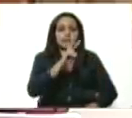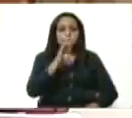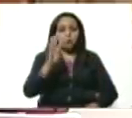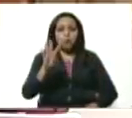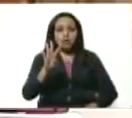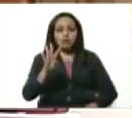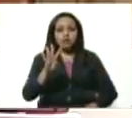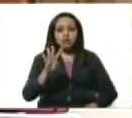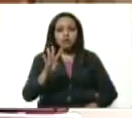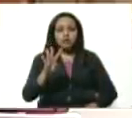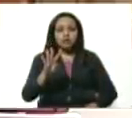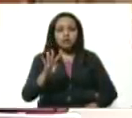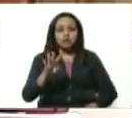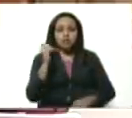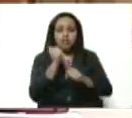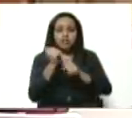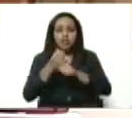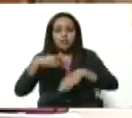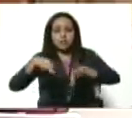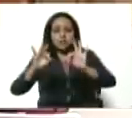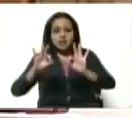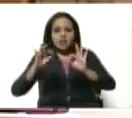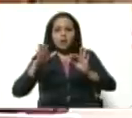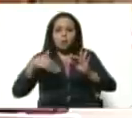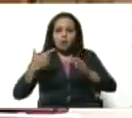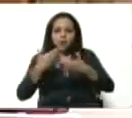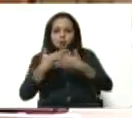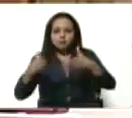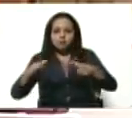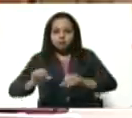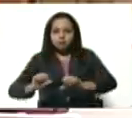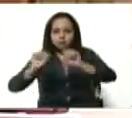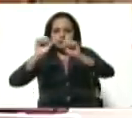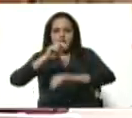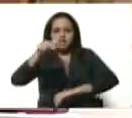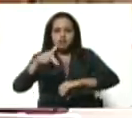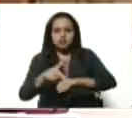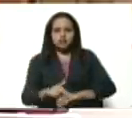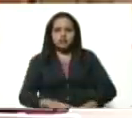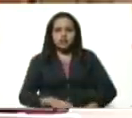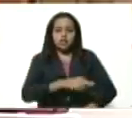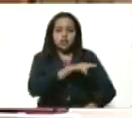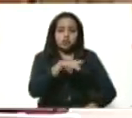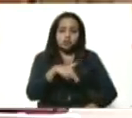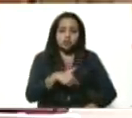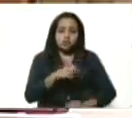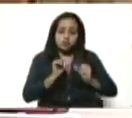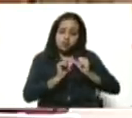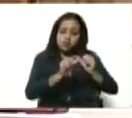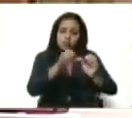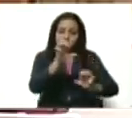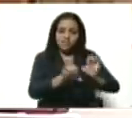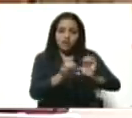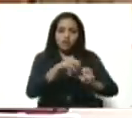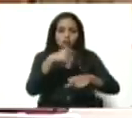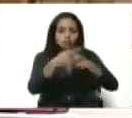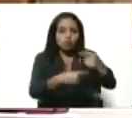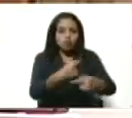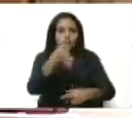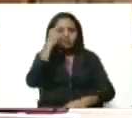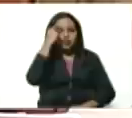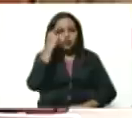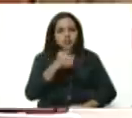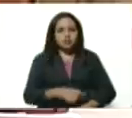especiales retoman la vida económica nacional y nosotros seguiremos evaluando en los próximos días